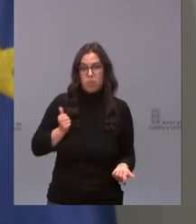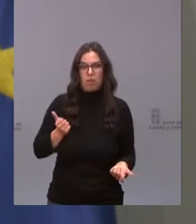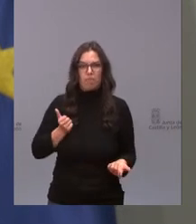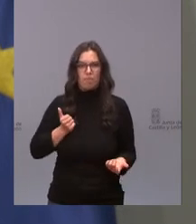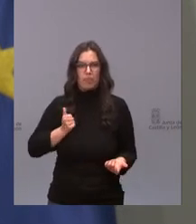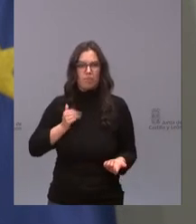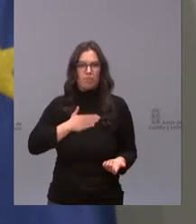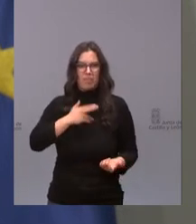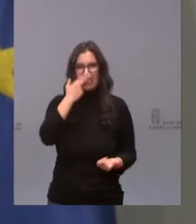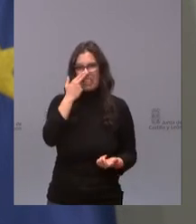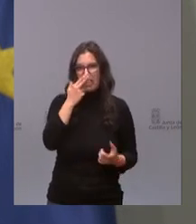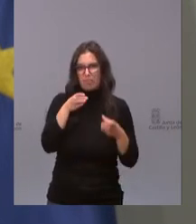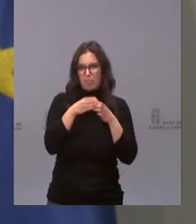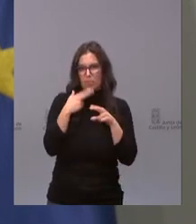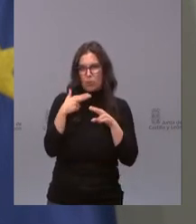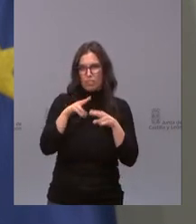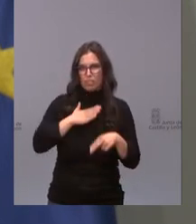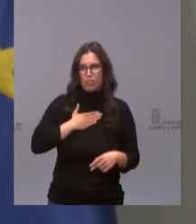partidista,